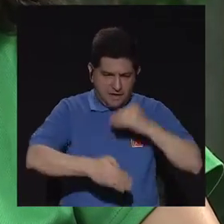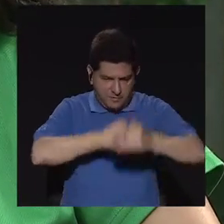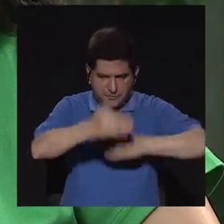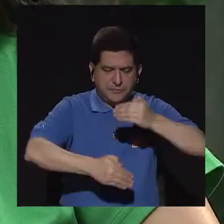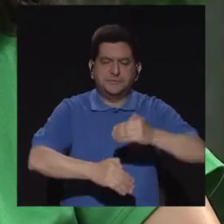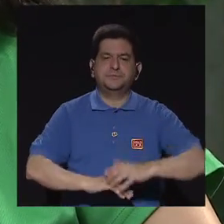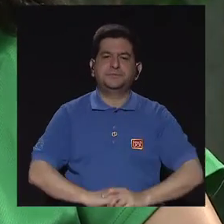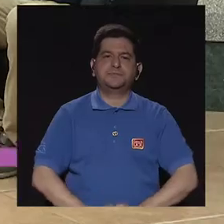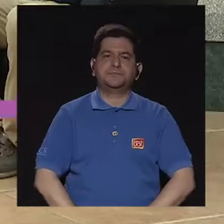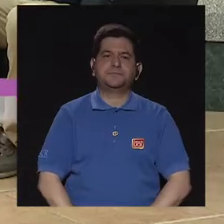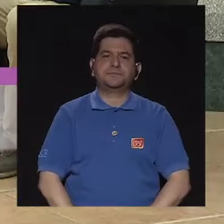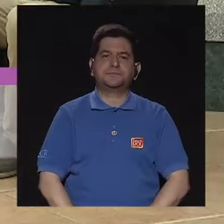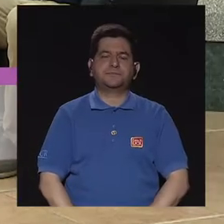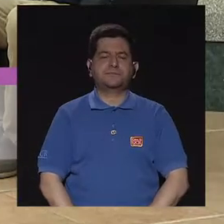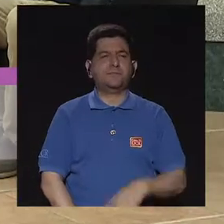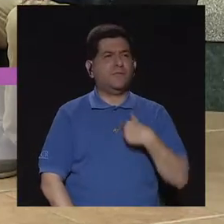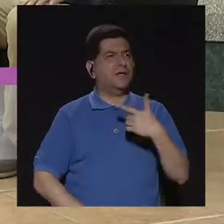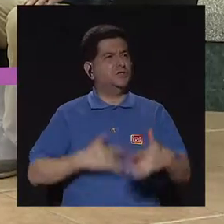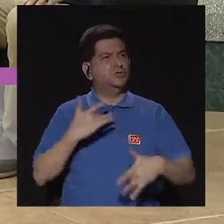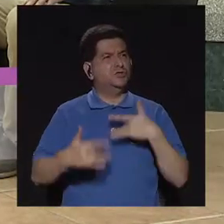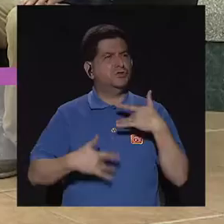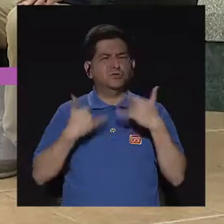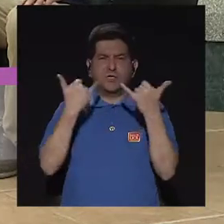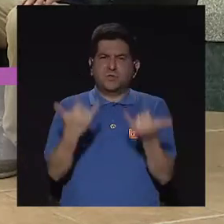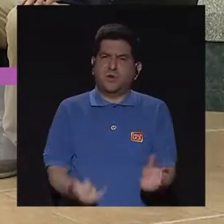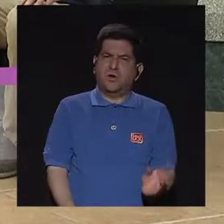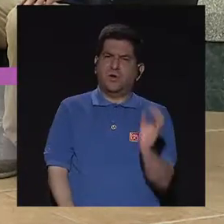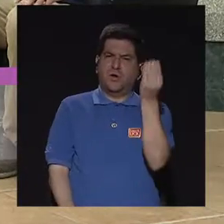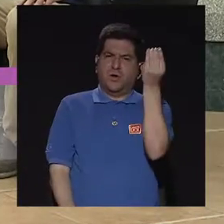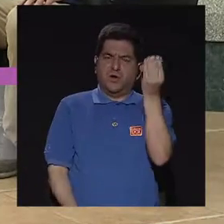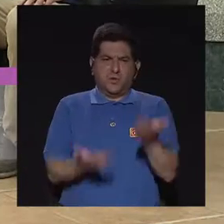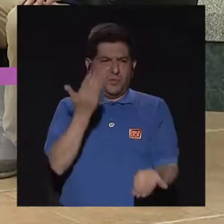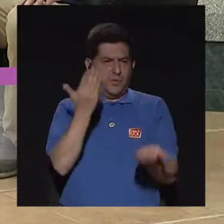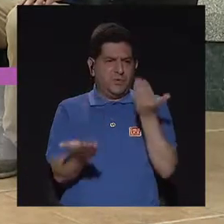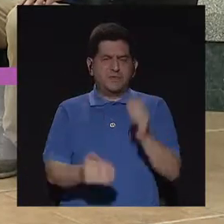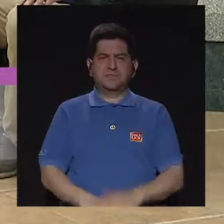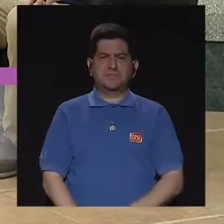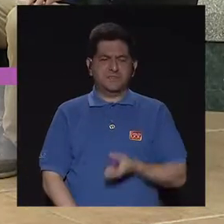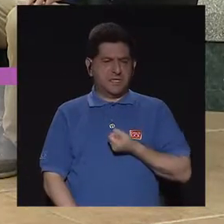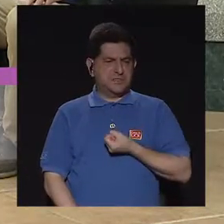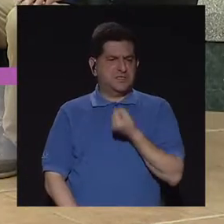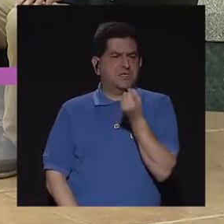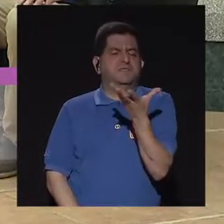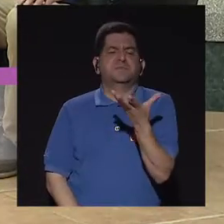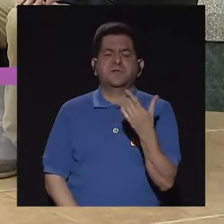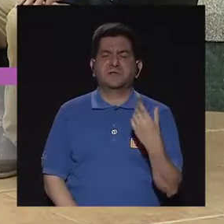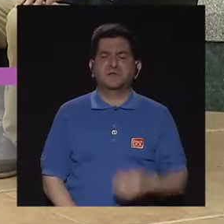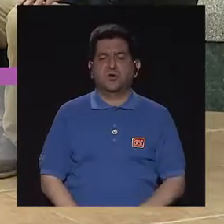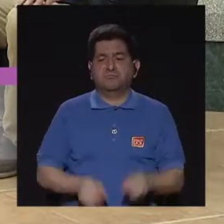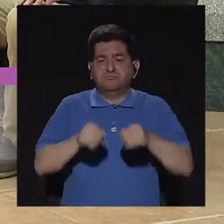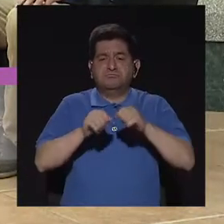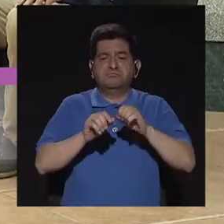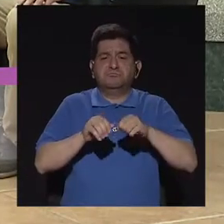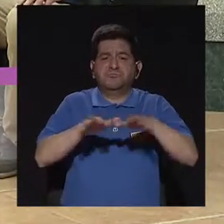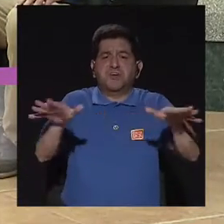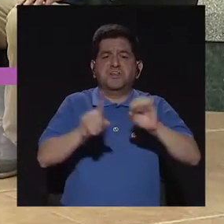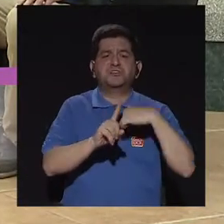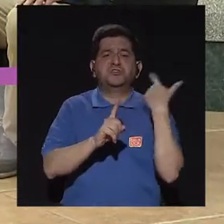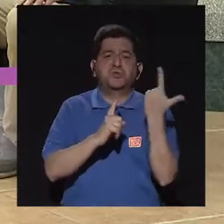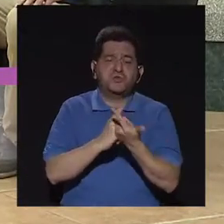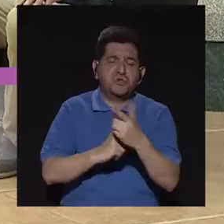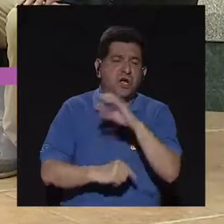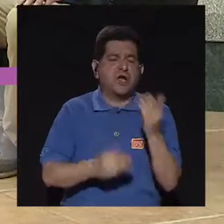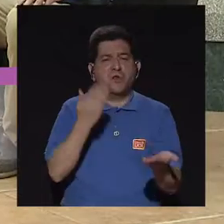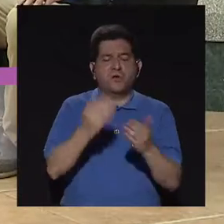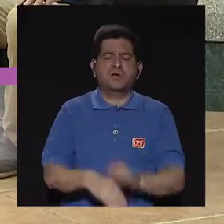espacios también. Yo siento tal vez que ahora los jóvenes más que todos se están expresando por redes sociales o tal vez